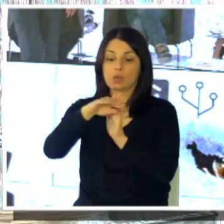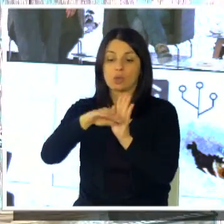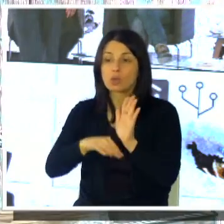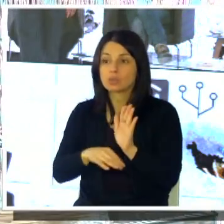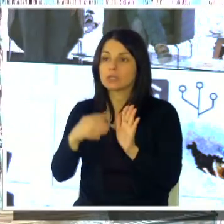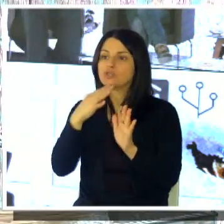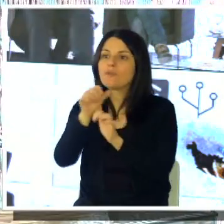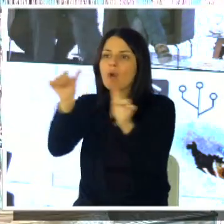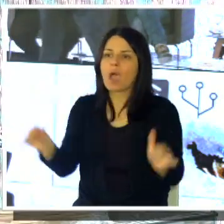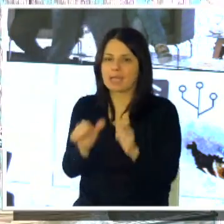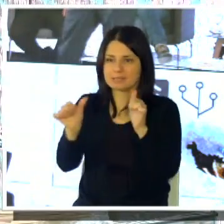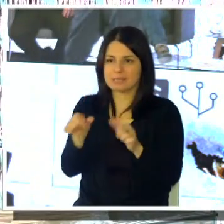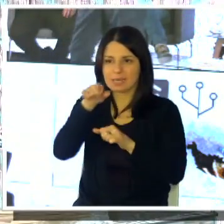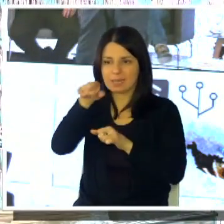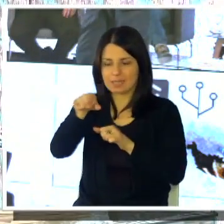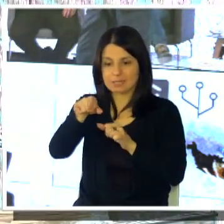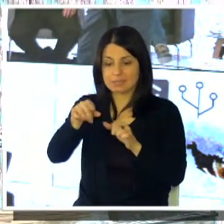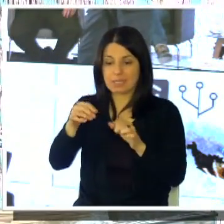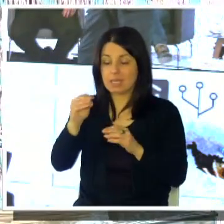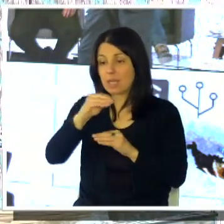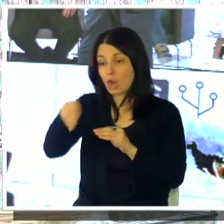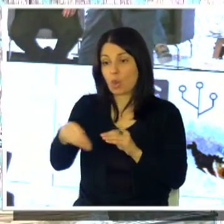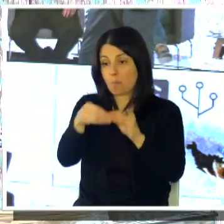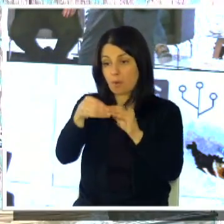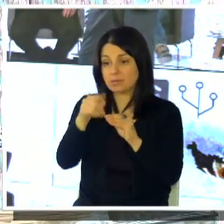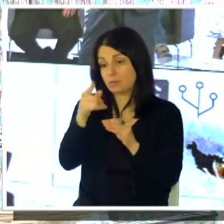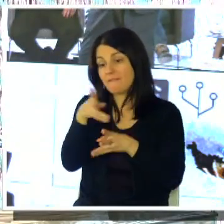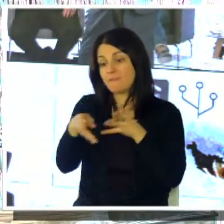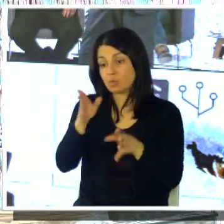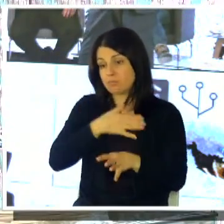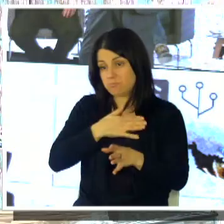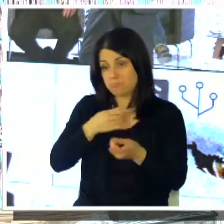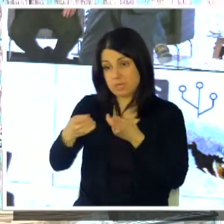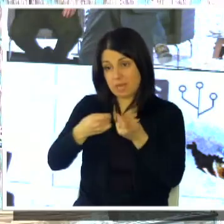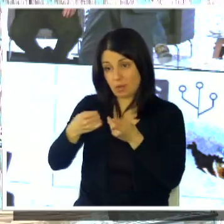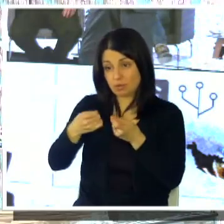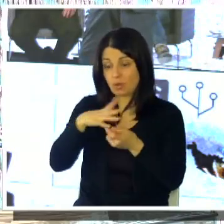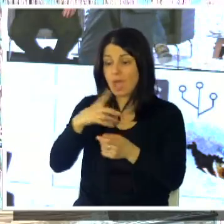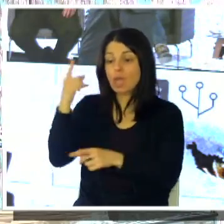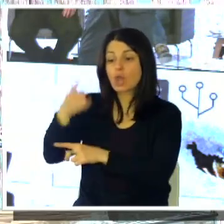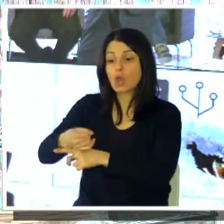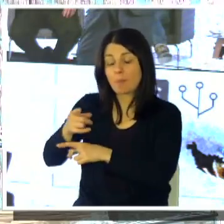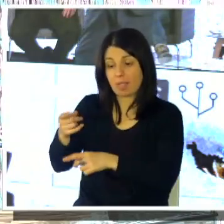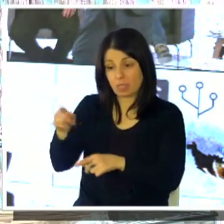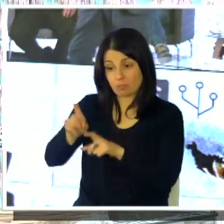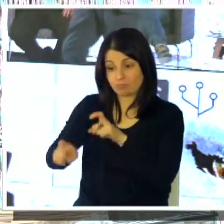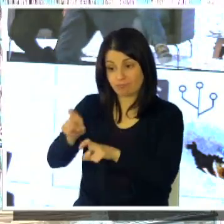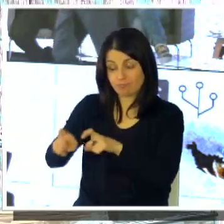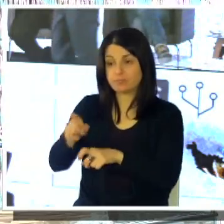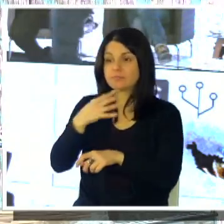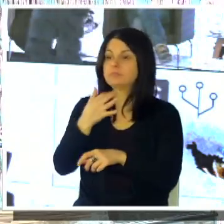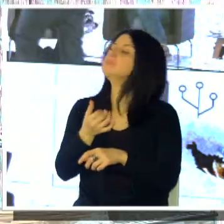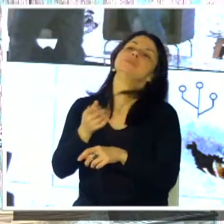Voy a ejecutar ese componente, que es una funcionalidad de mi negocio, con un comando java-jar si estoy en Java, por